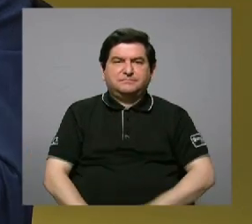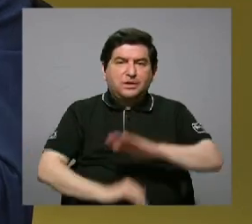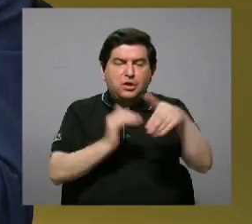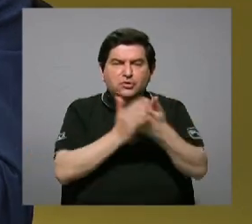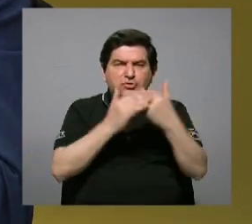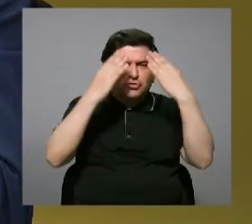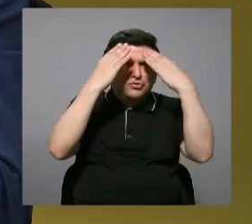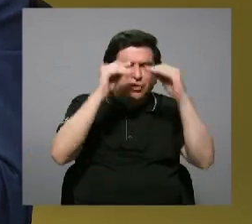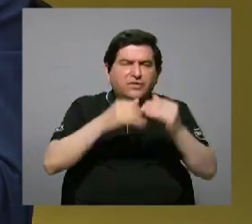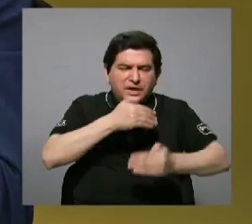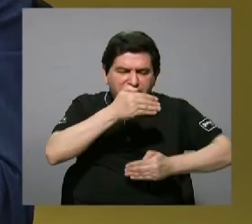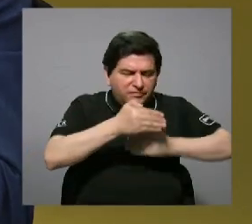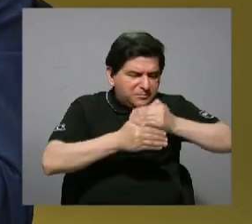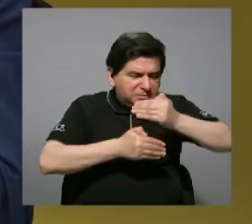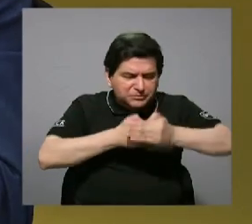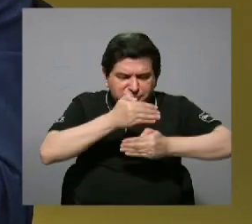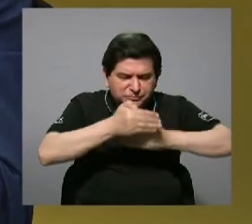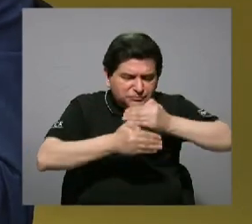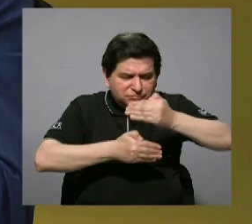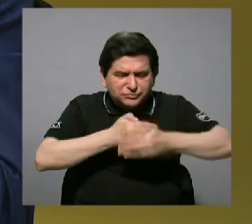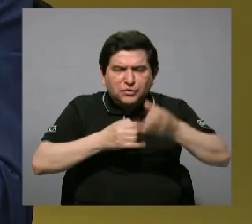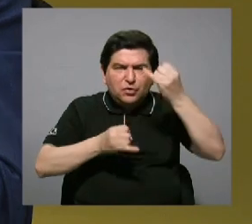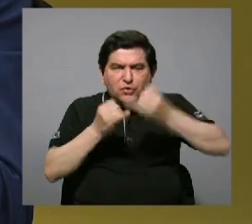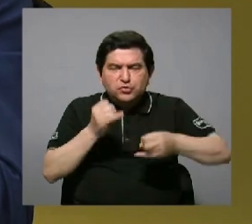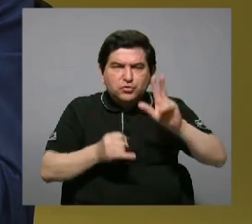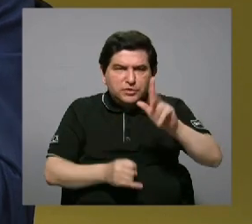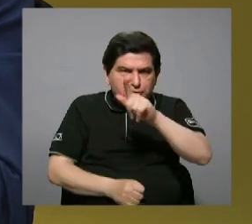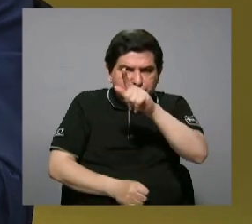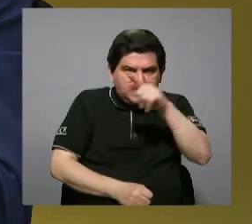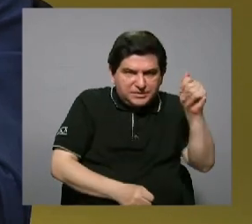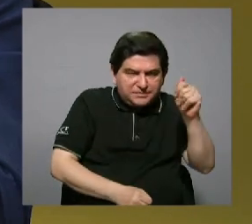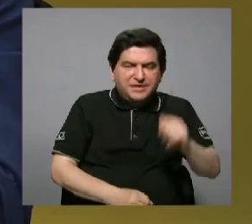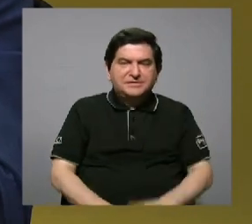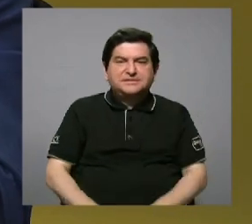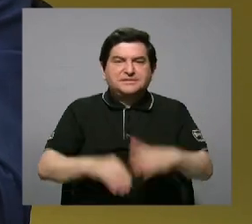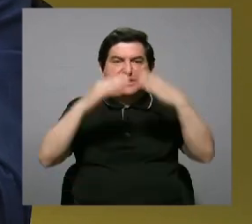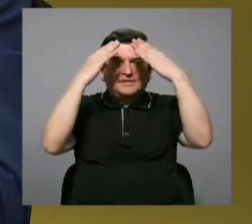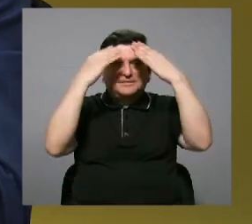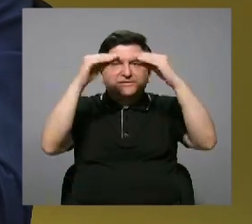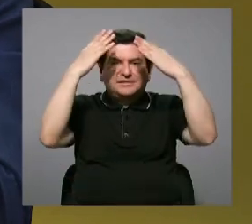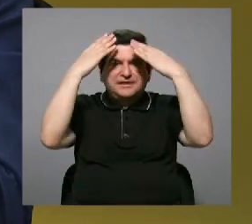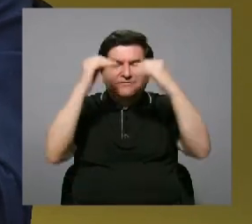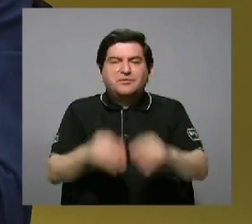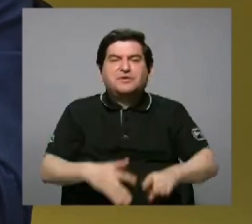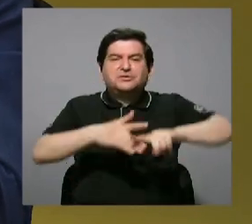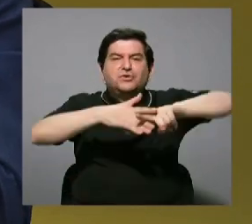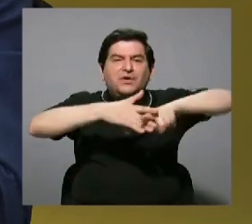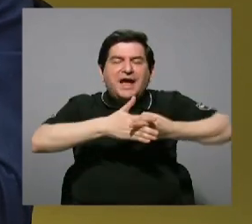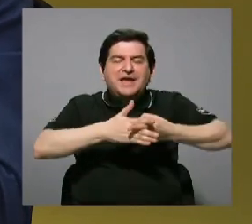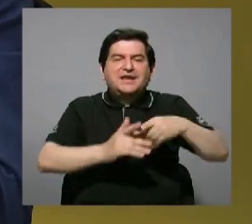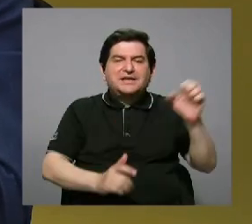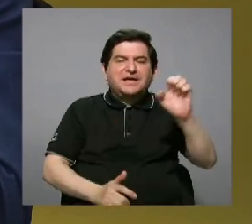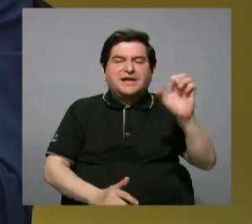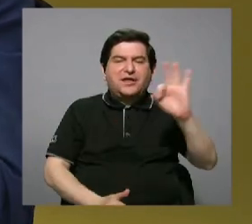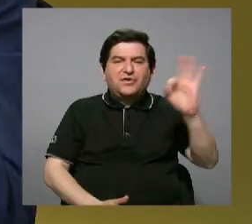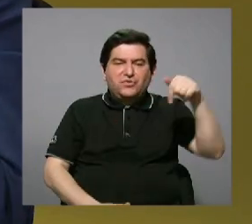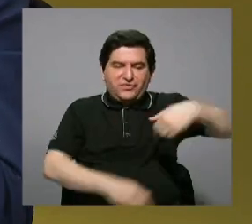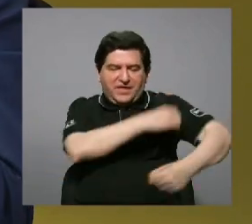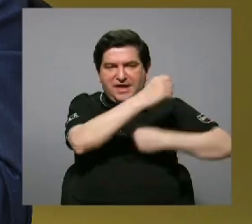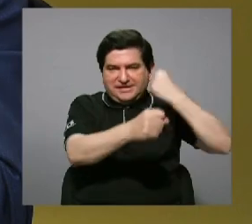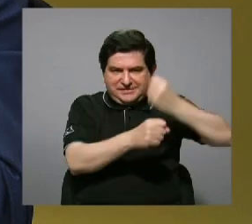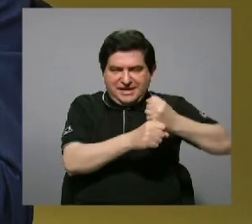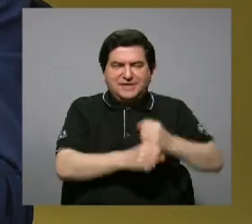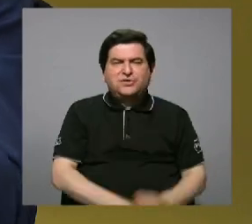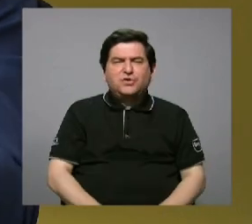datos se fueron procesando a lo largo del último trimestre y se generó la información a inicios de enero, febrero de este año.